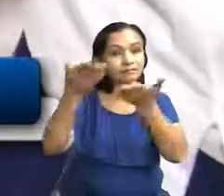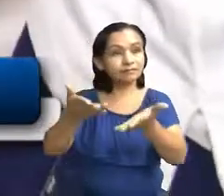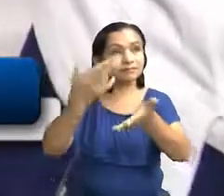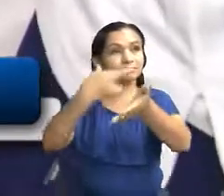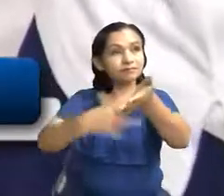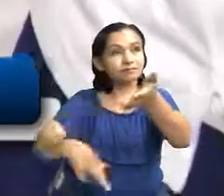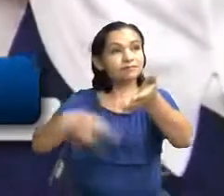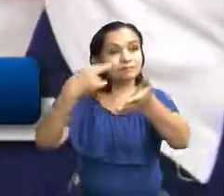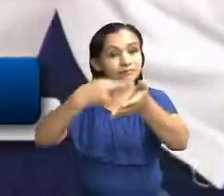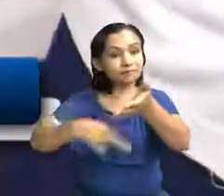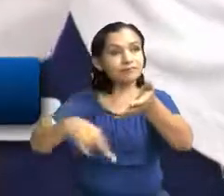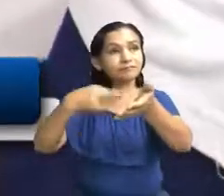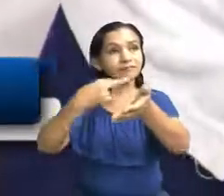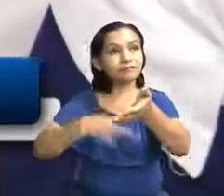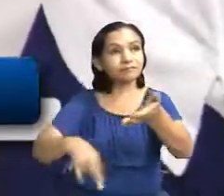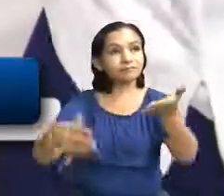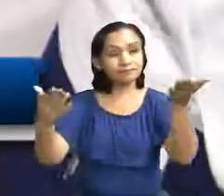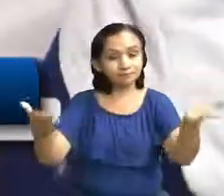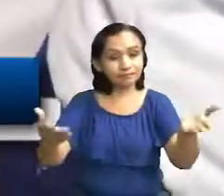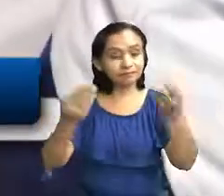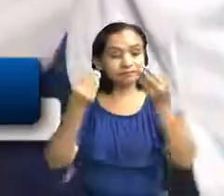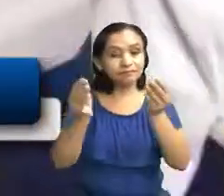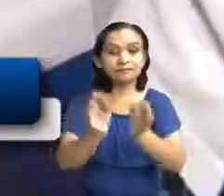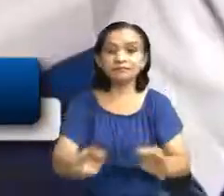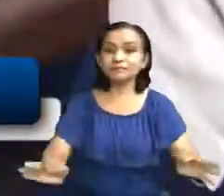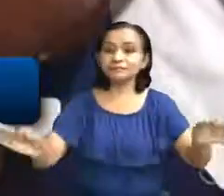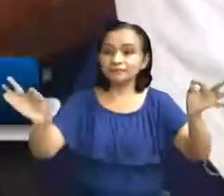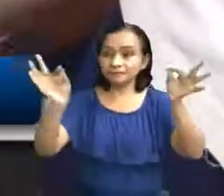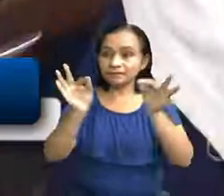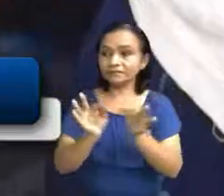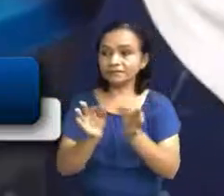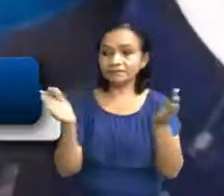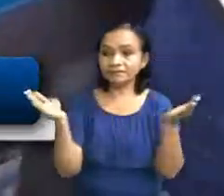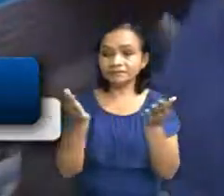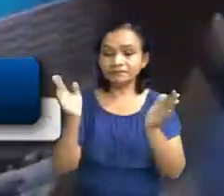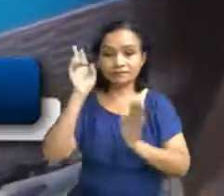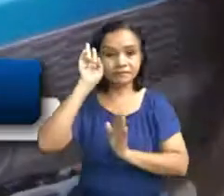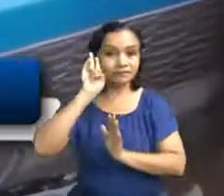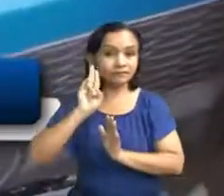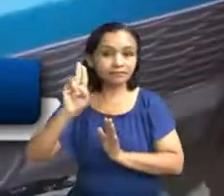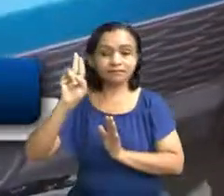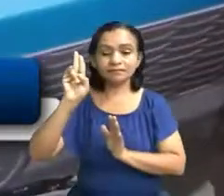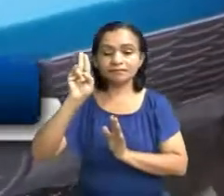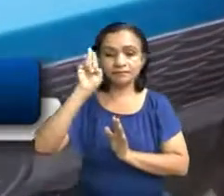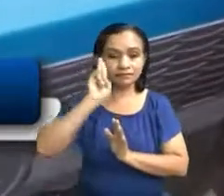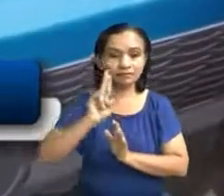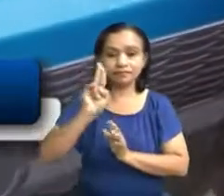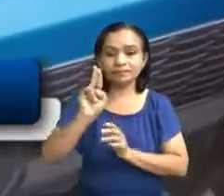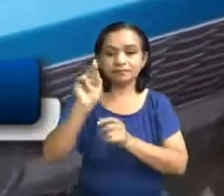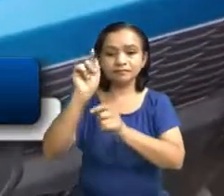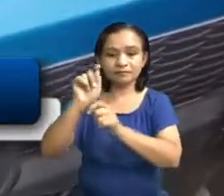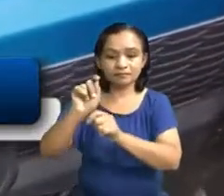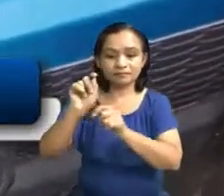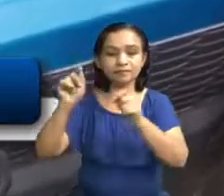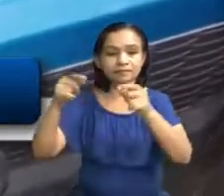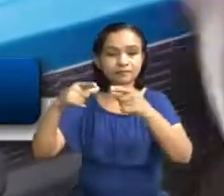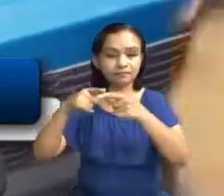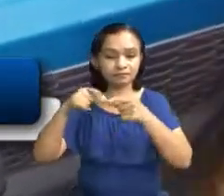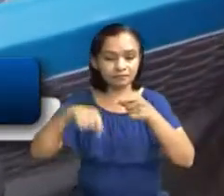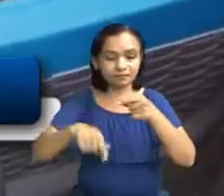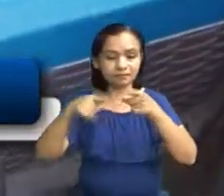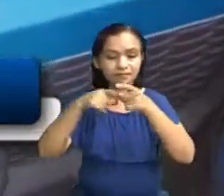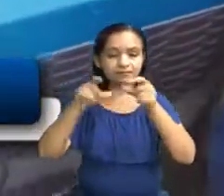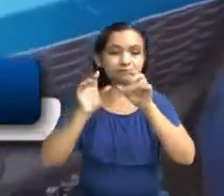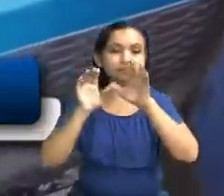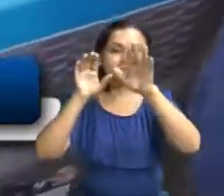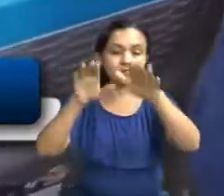públicas. Es una cantidad importante, ¿verdad? Las universidades públicas, la UNAM Managua, la UNAM León, la FAREM Chontales,